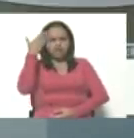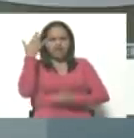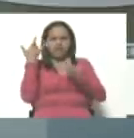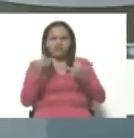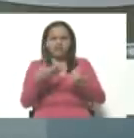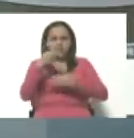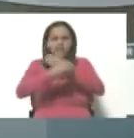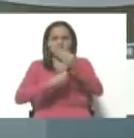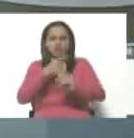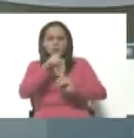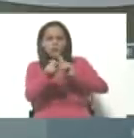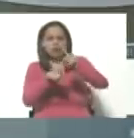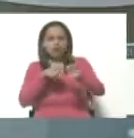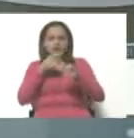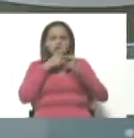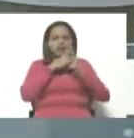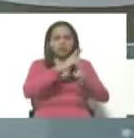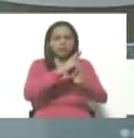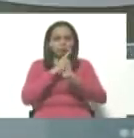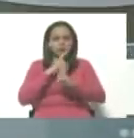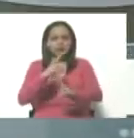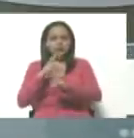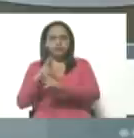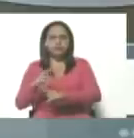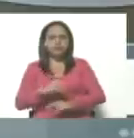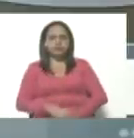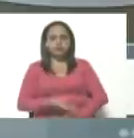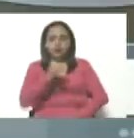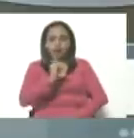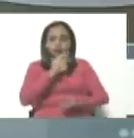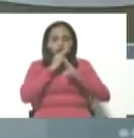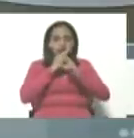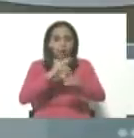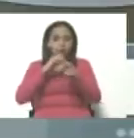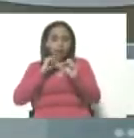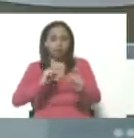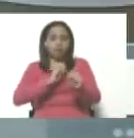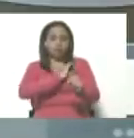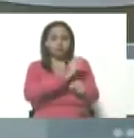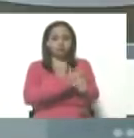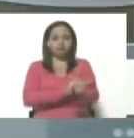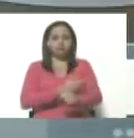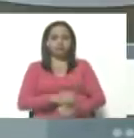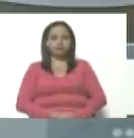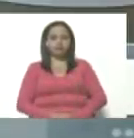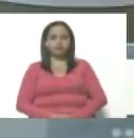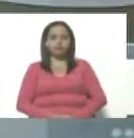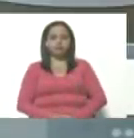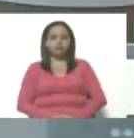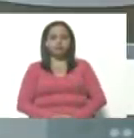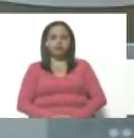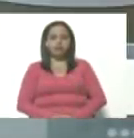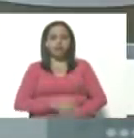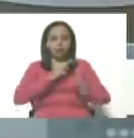da un resultado. Da un resultado concreto del contagio en los